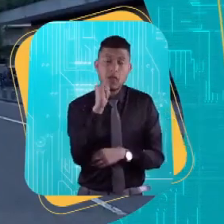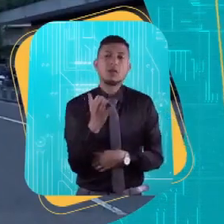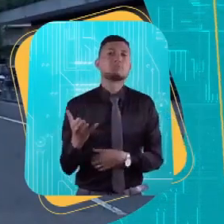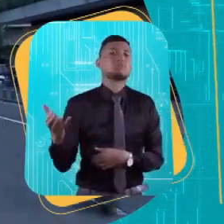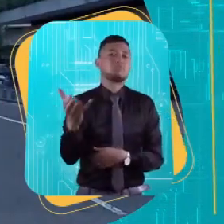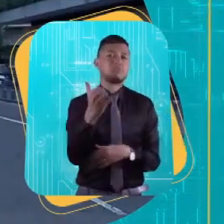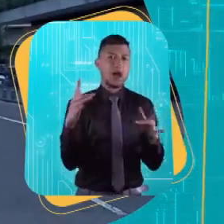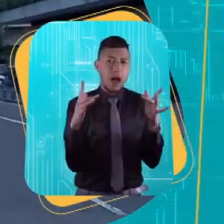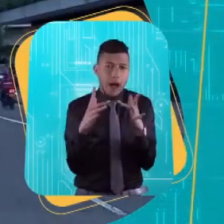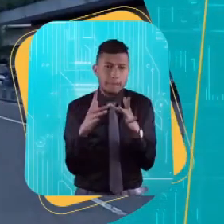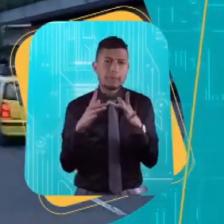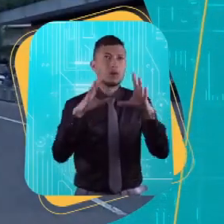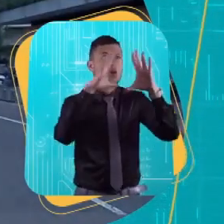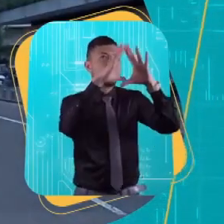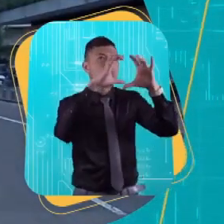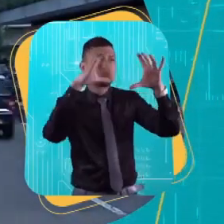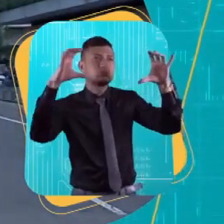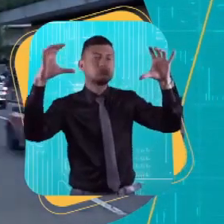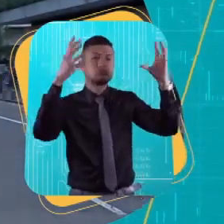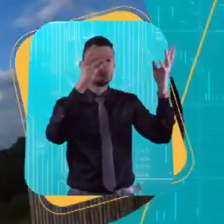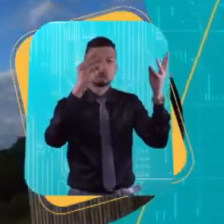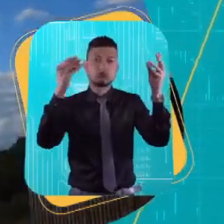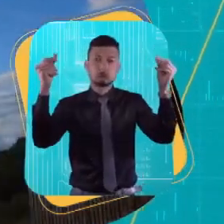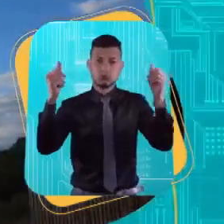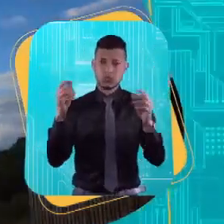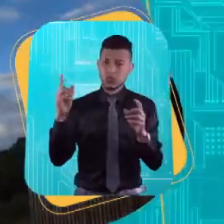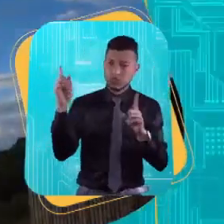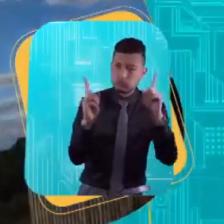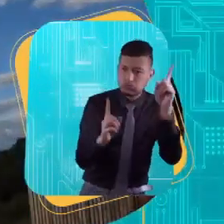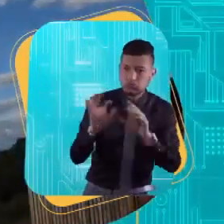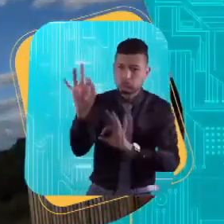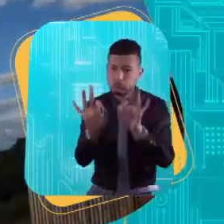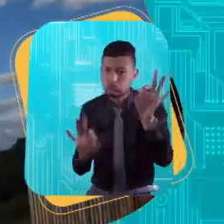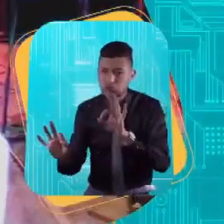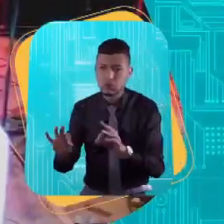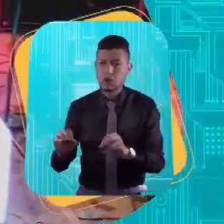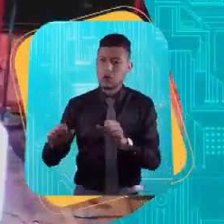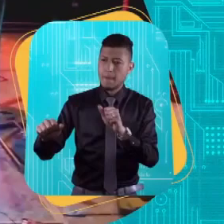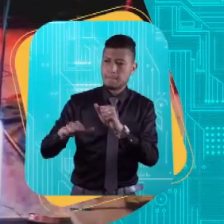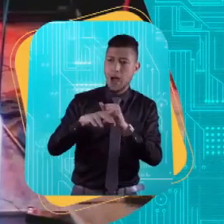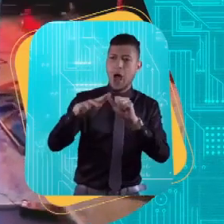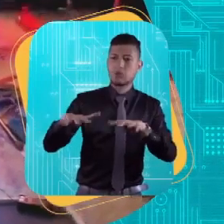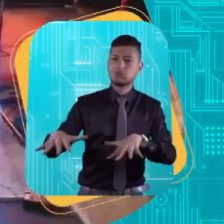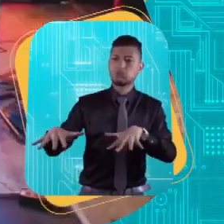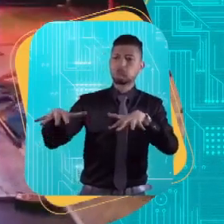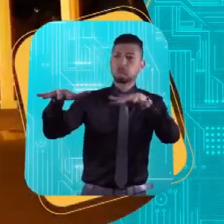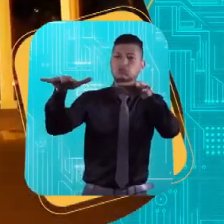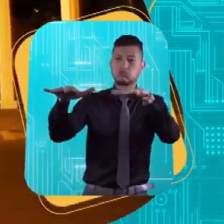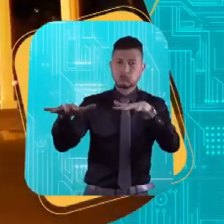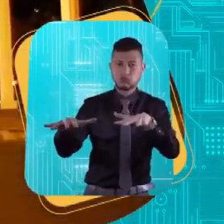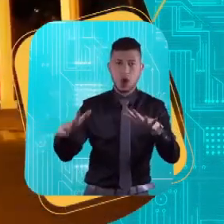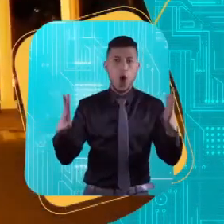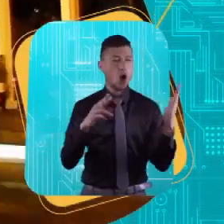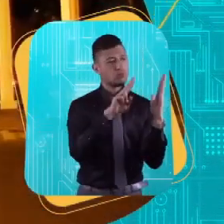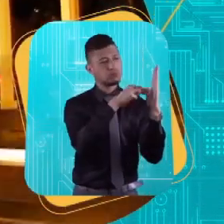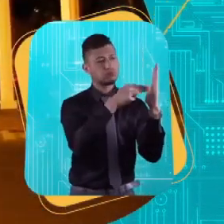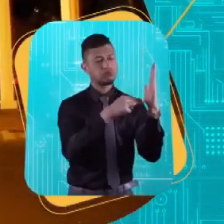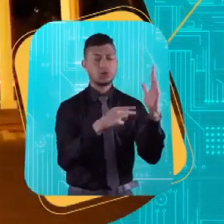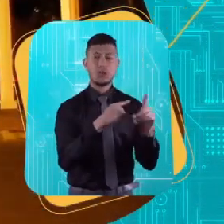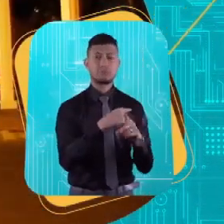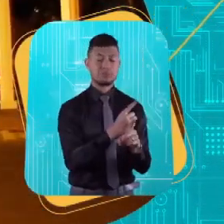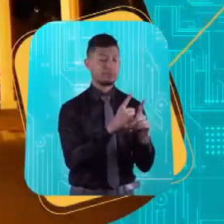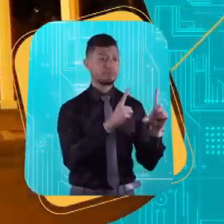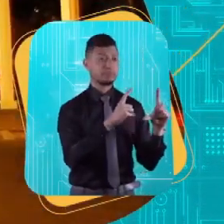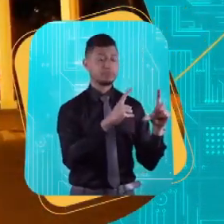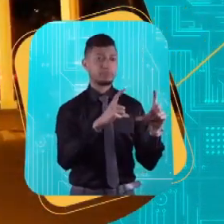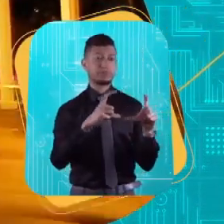aquello que no tiene movimiento aparente, como el desplazamiento de las nubes, el montaje de un escenario, la bajada y subida de la marea o